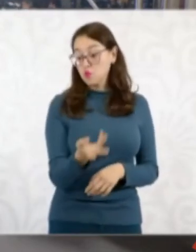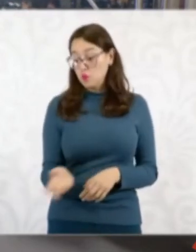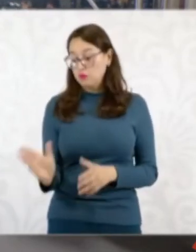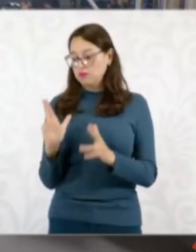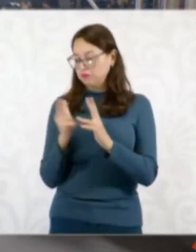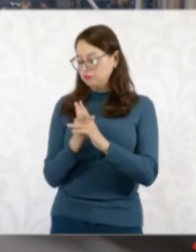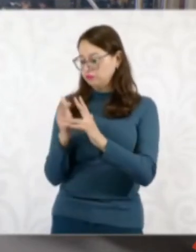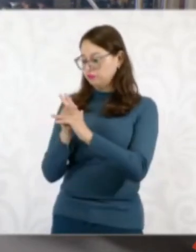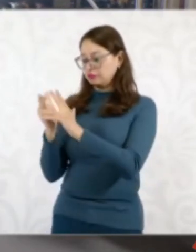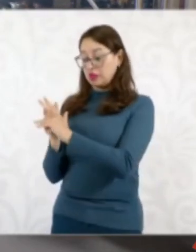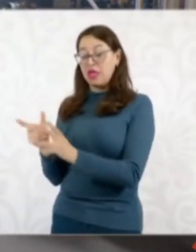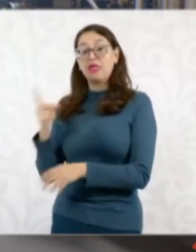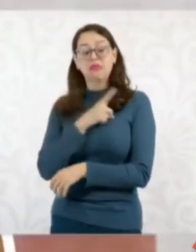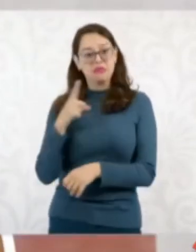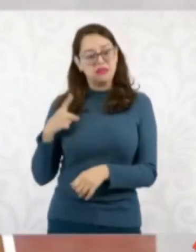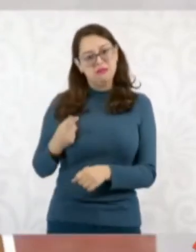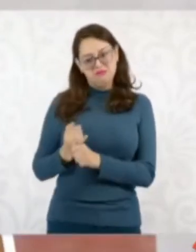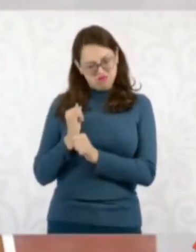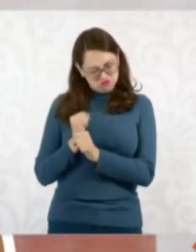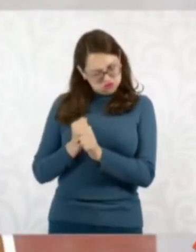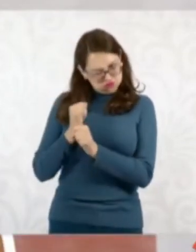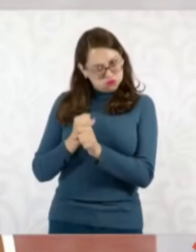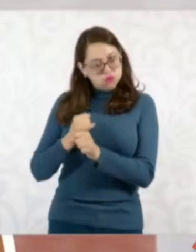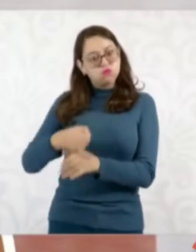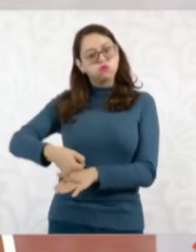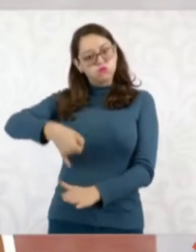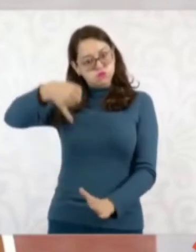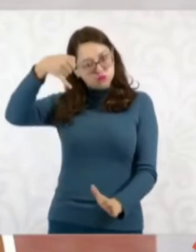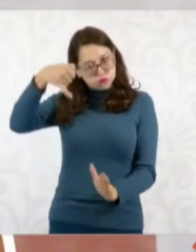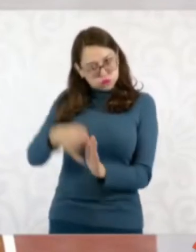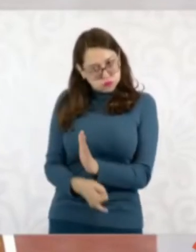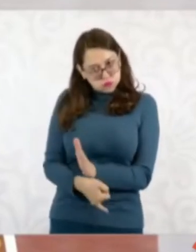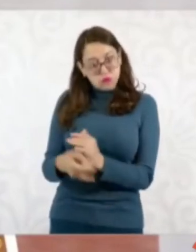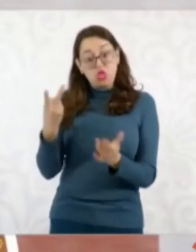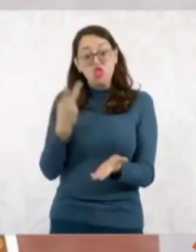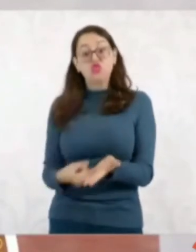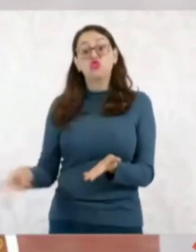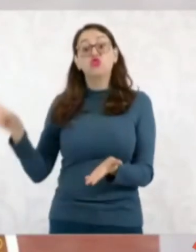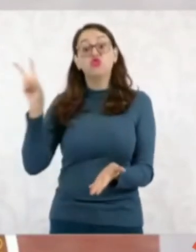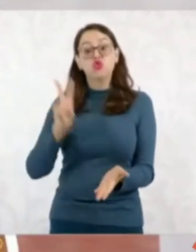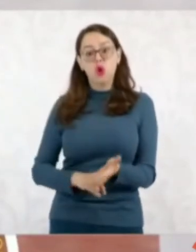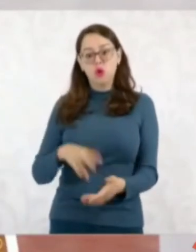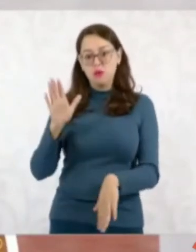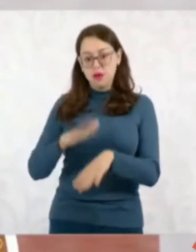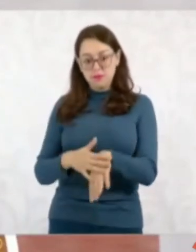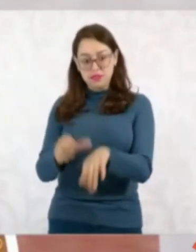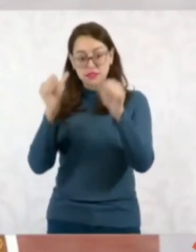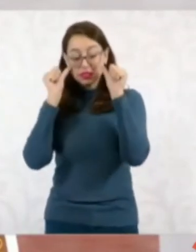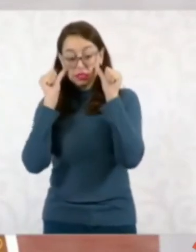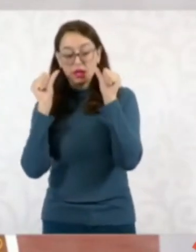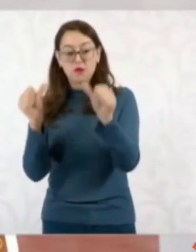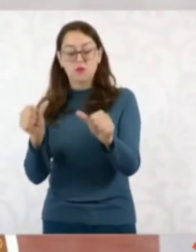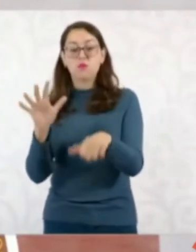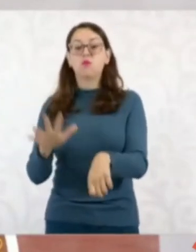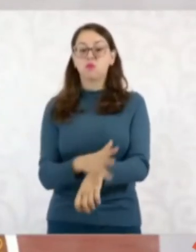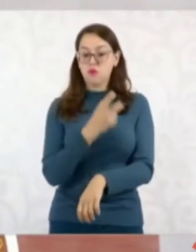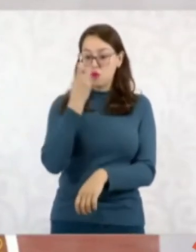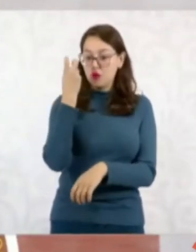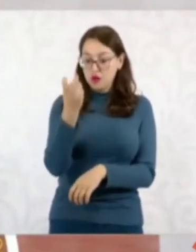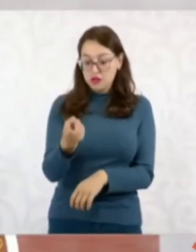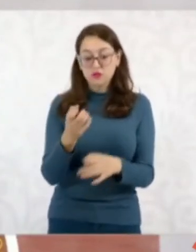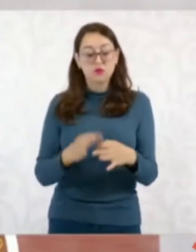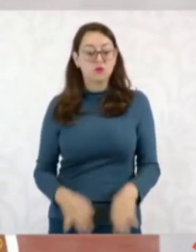de investigar con debida diligencia de forma reforzada. Para ello, se establece la homologación de